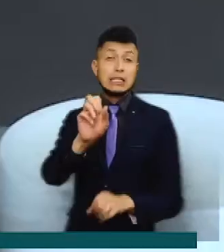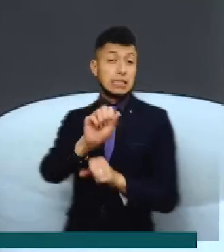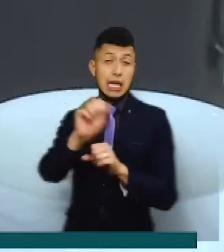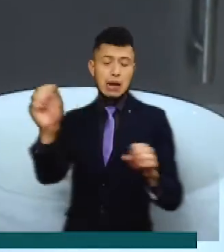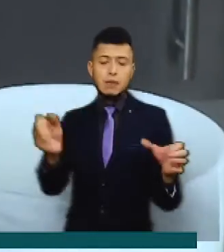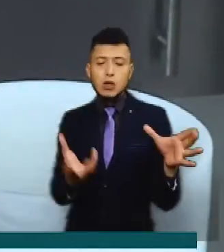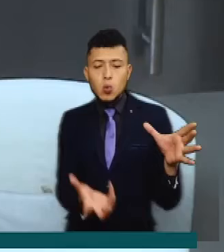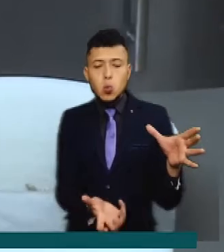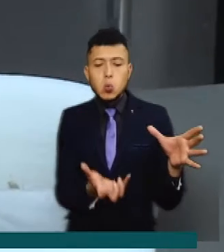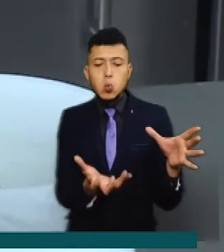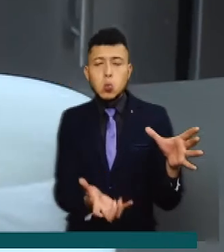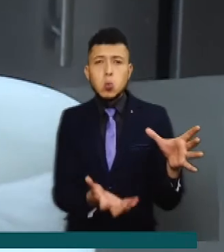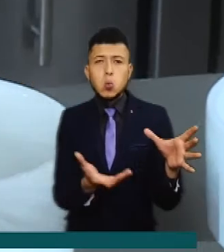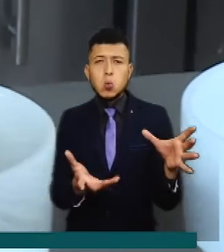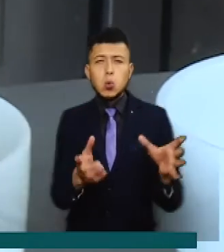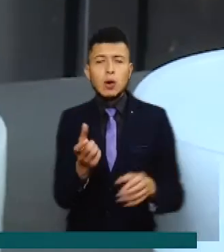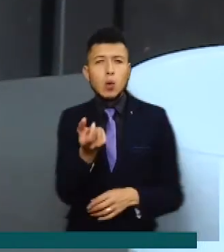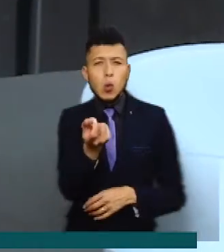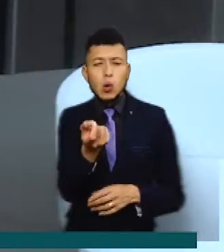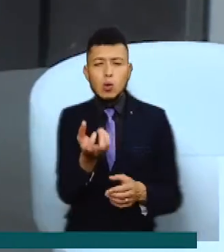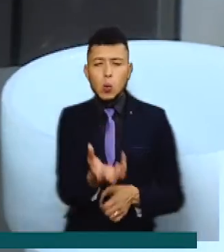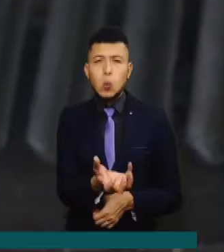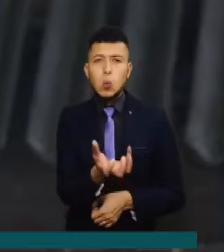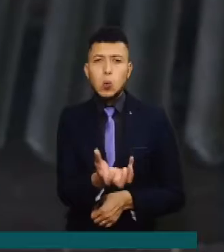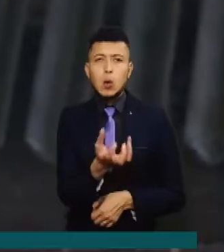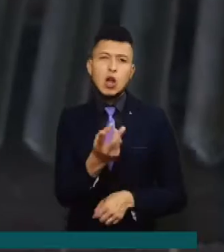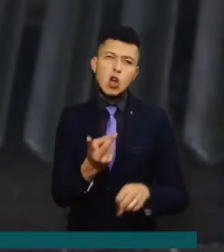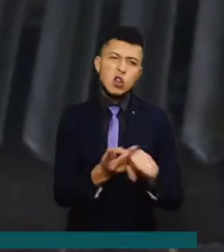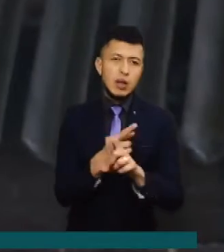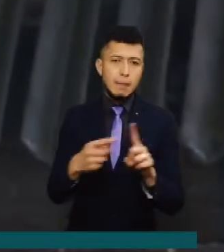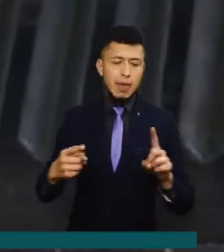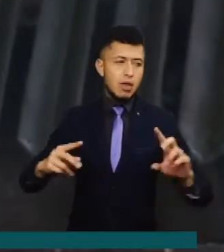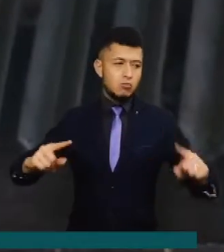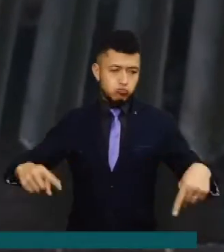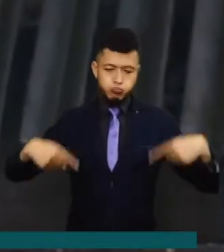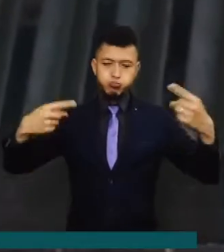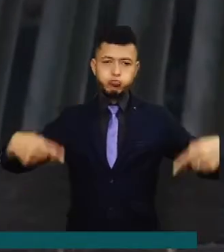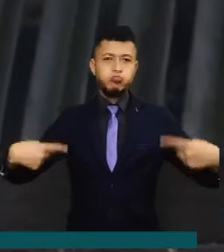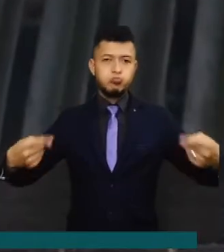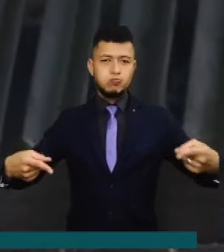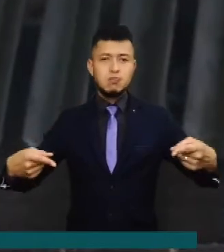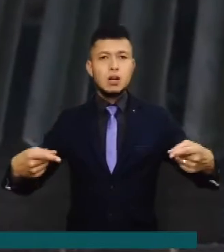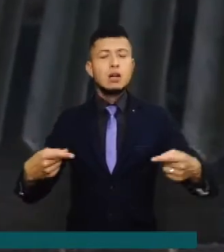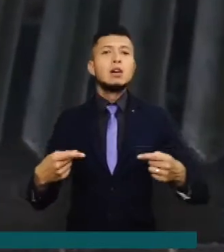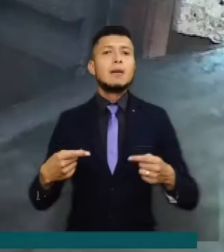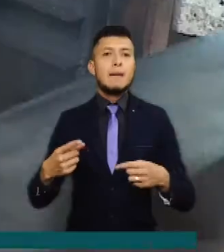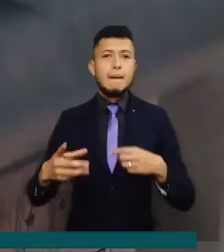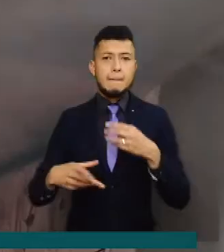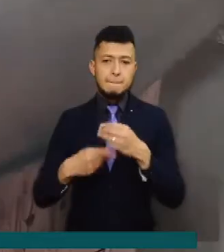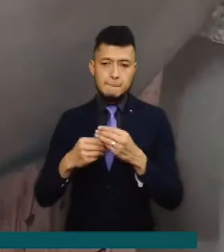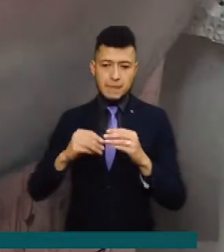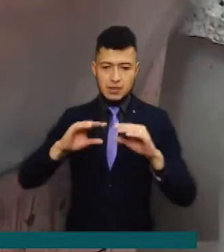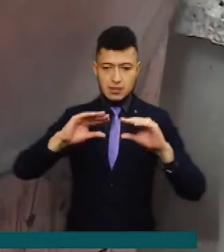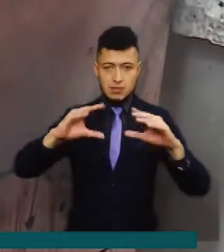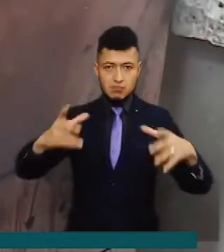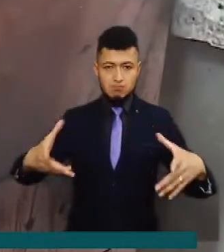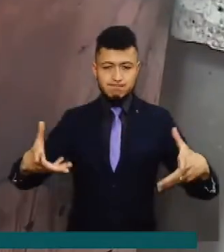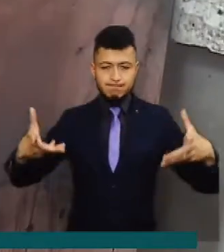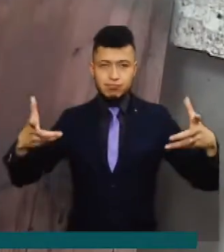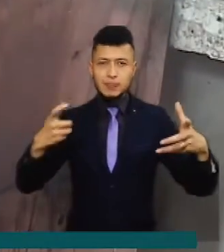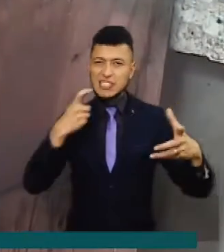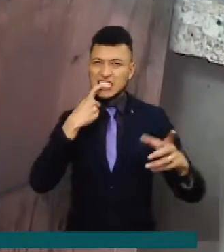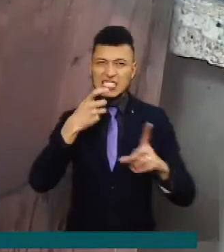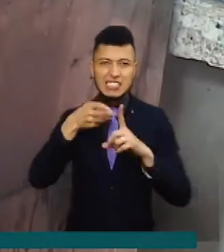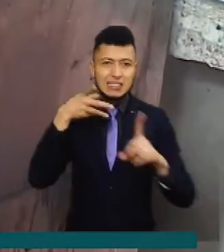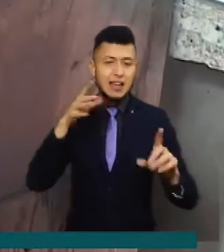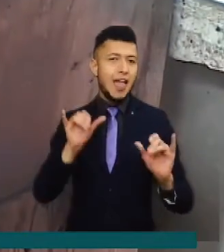mañana poco lo cual fuego bajito en el término de unas dos horas y media lo volteó y ya